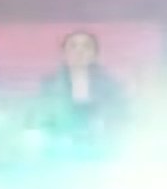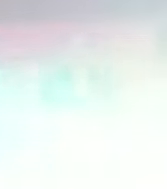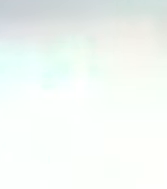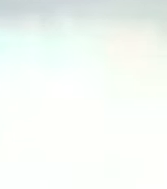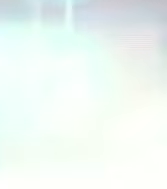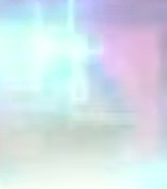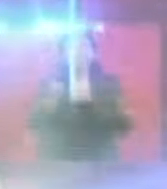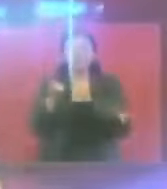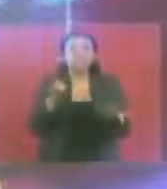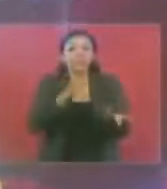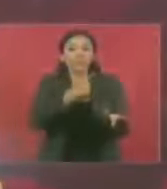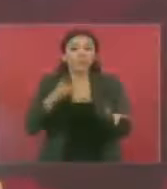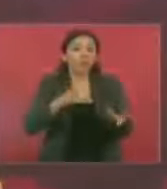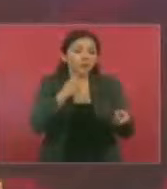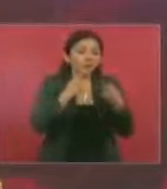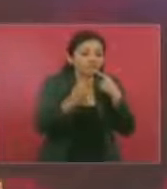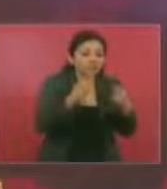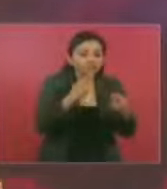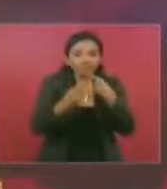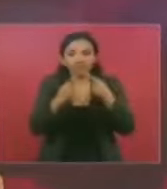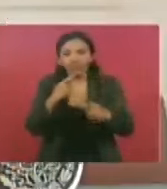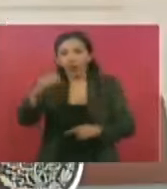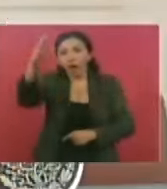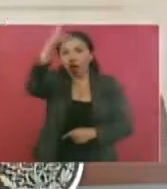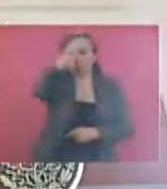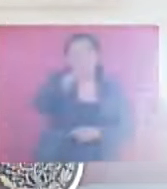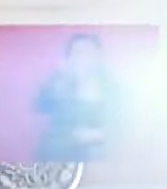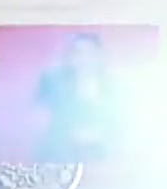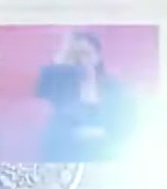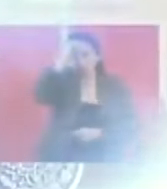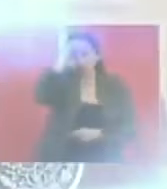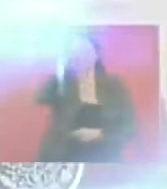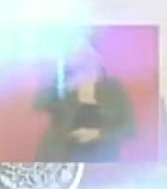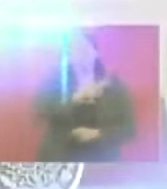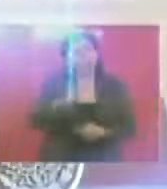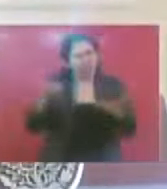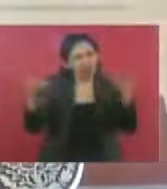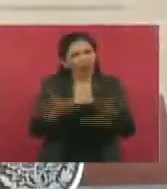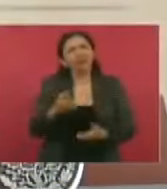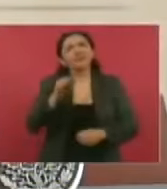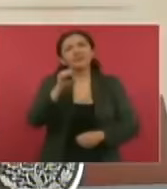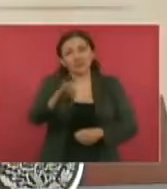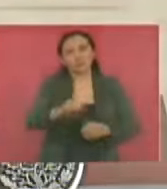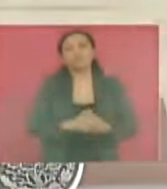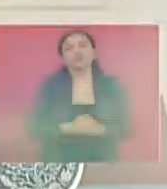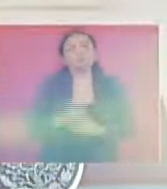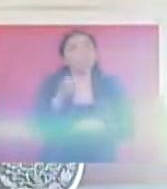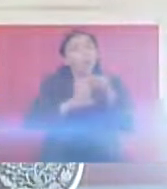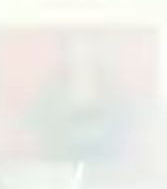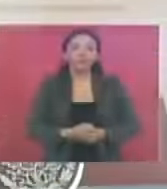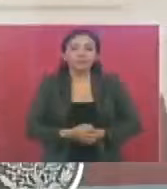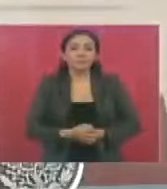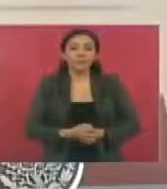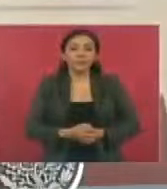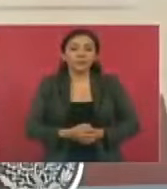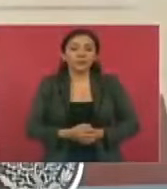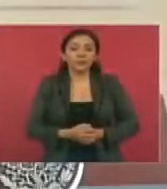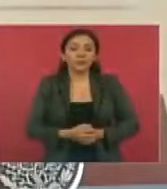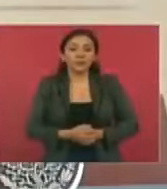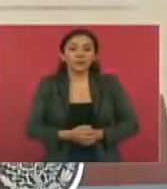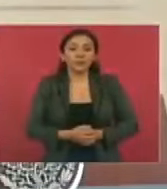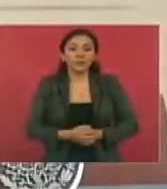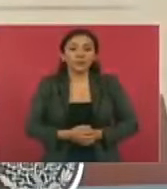tenemos que llegar a acuerdos. Lo podemos lograr entre todos